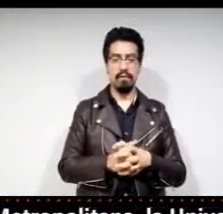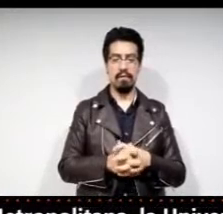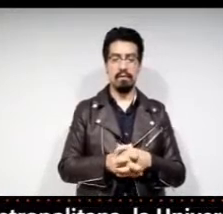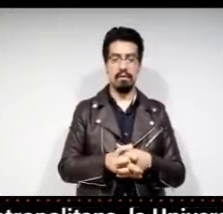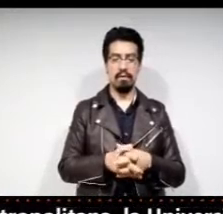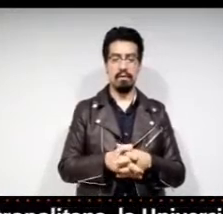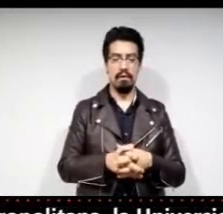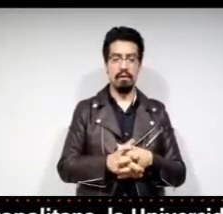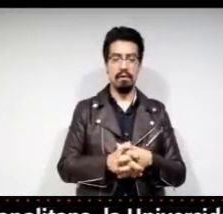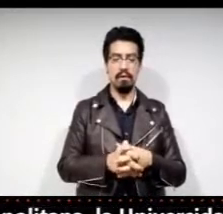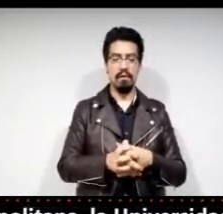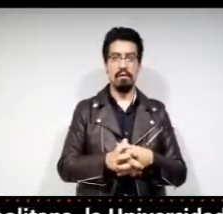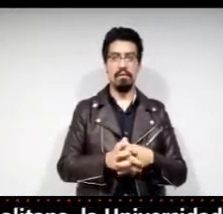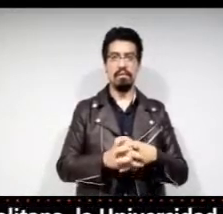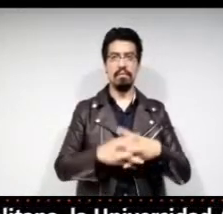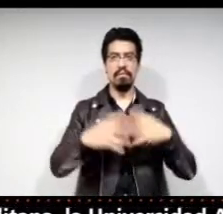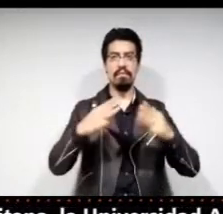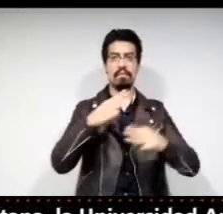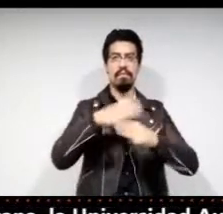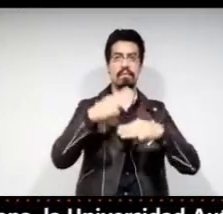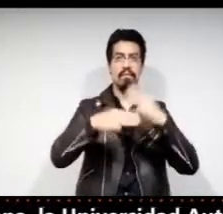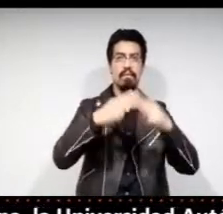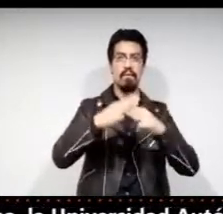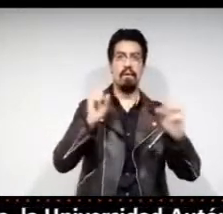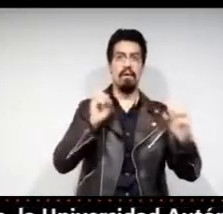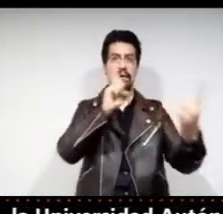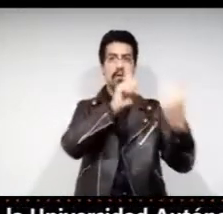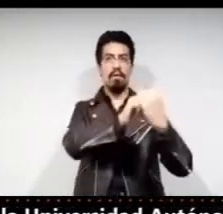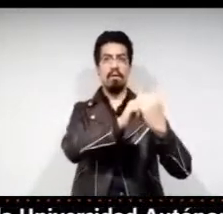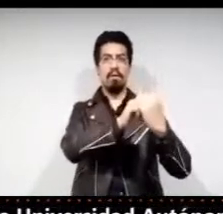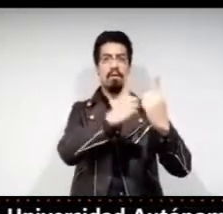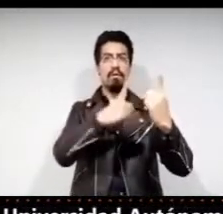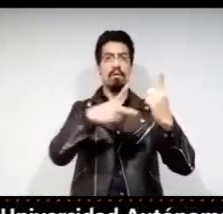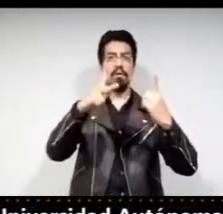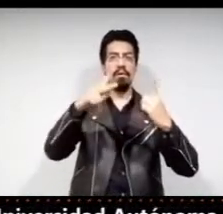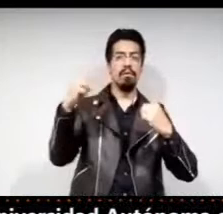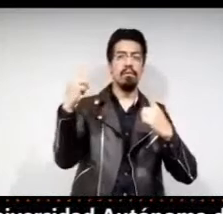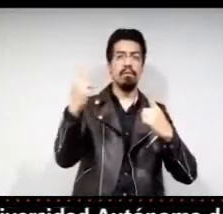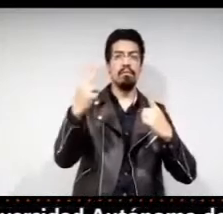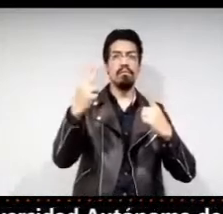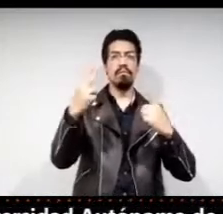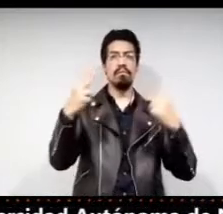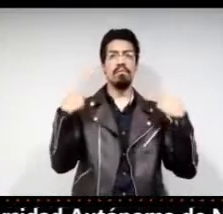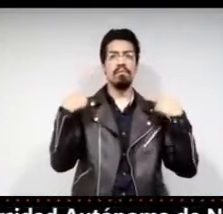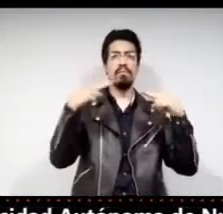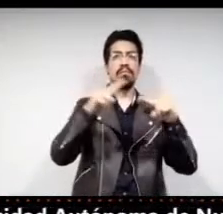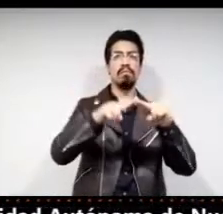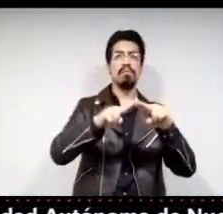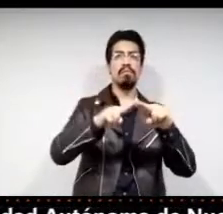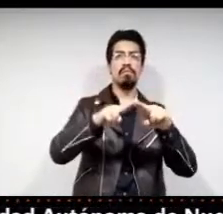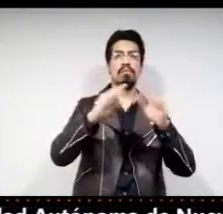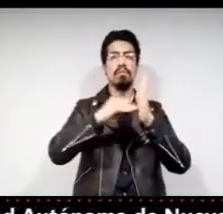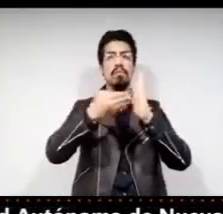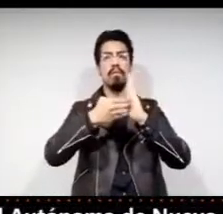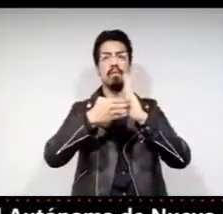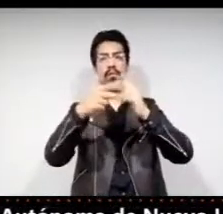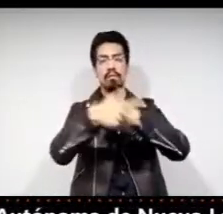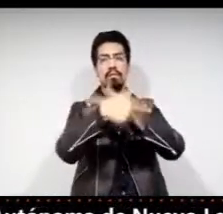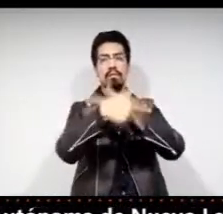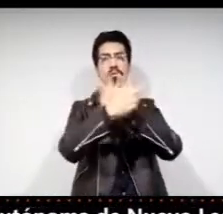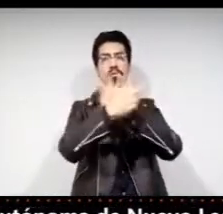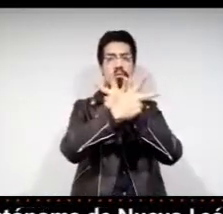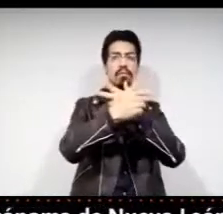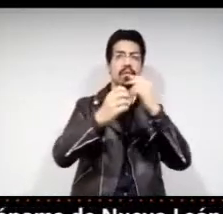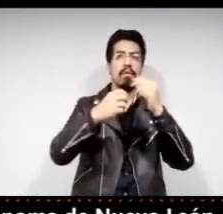modelo presencial. Se empezó a pensar en la necesidad de una pedagogía desde lo virtual, desde mecanismos de gestión para